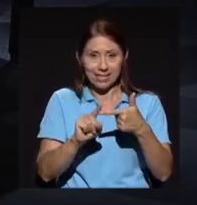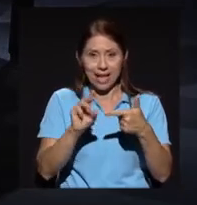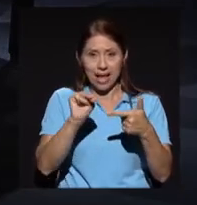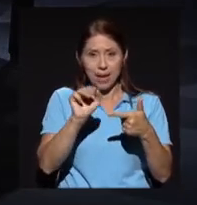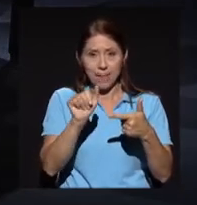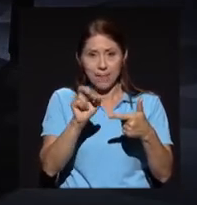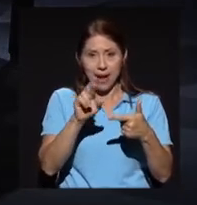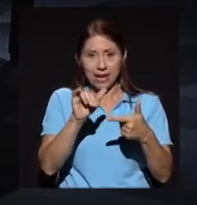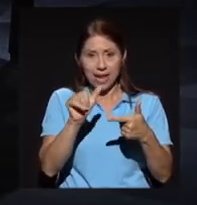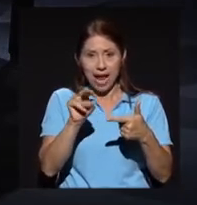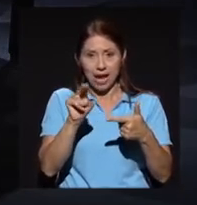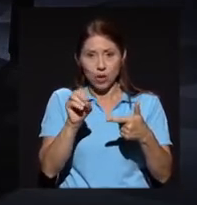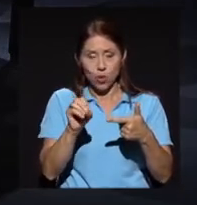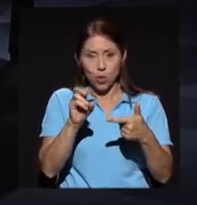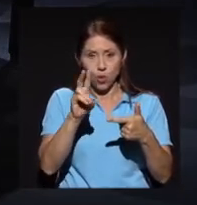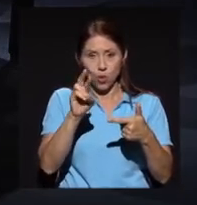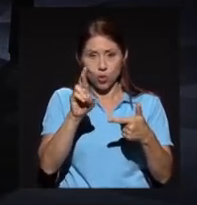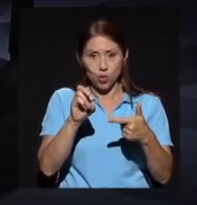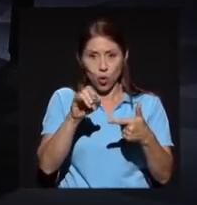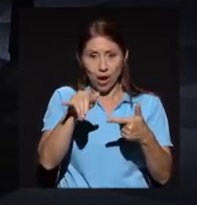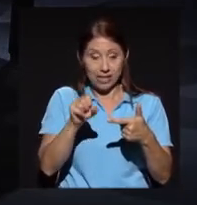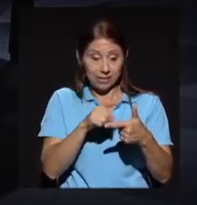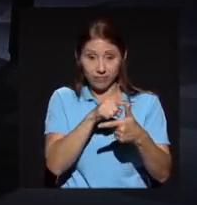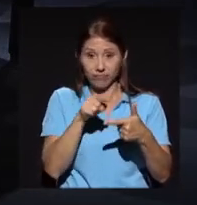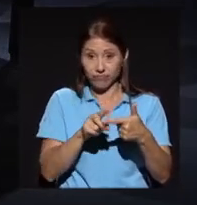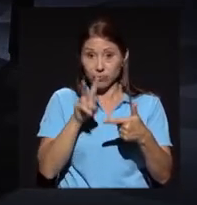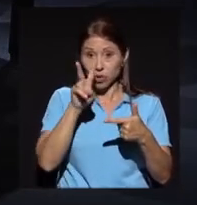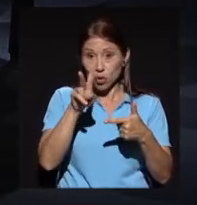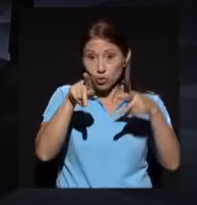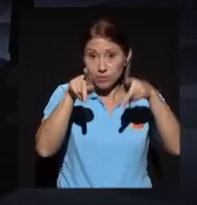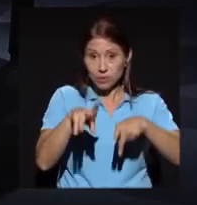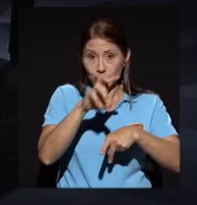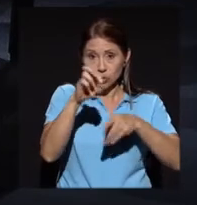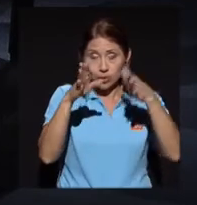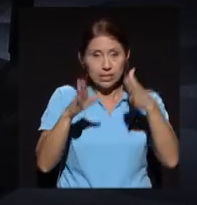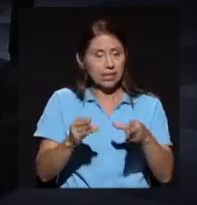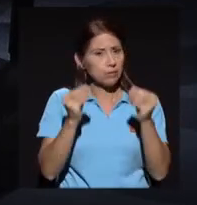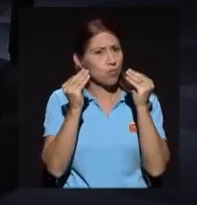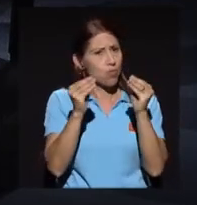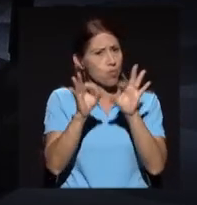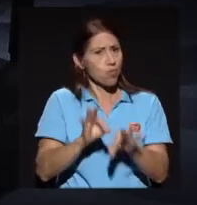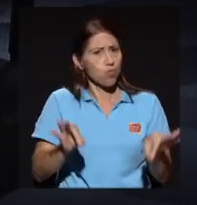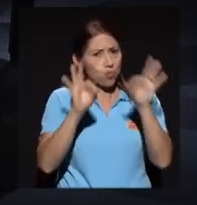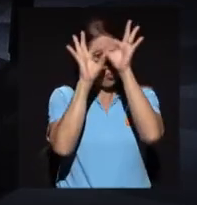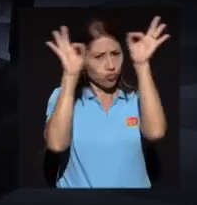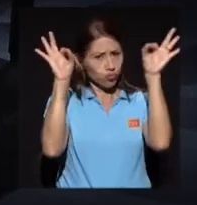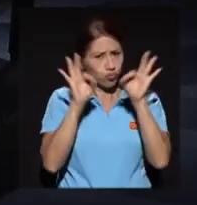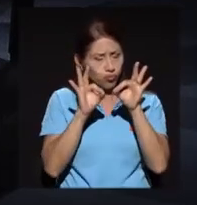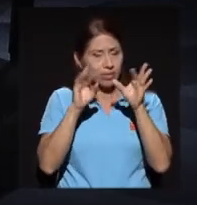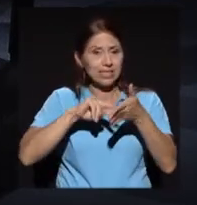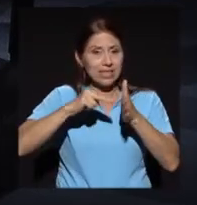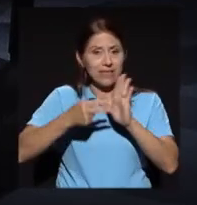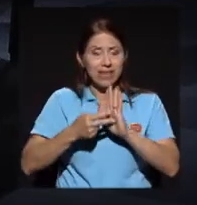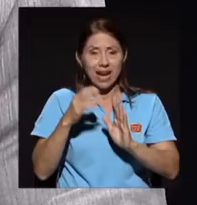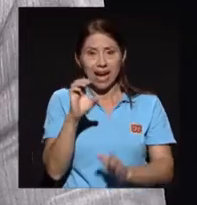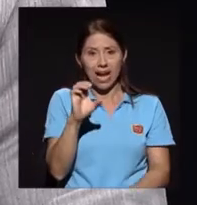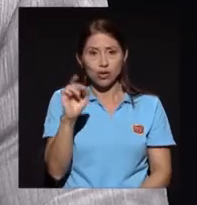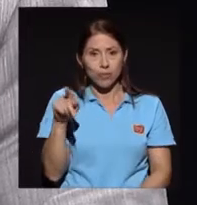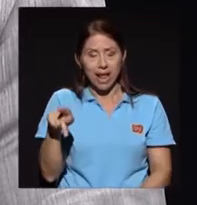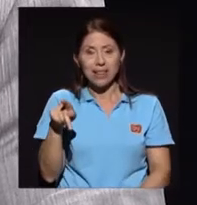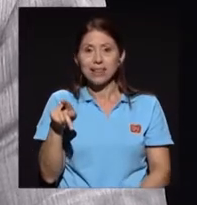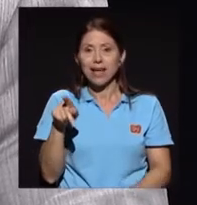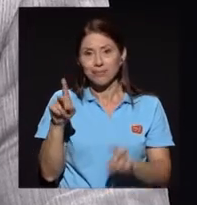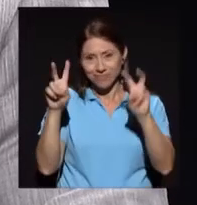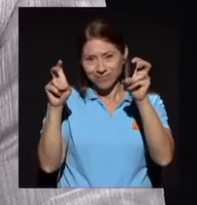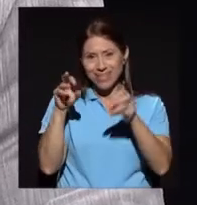dos de los costarricenses más destacados, de manera que definitivamente don Luis Carlos Peralta sembró. ¿Y si puedo apuntar algo, don Juan? Por